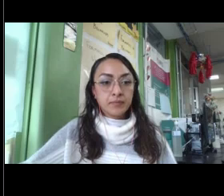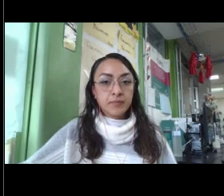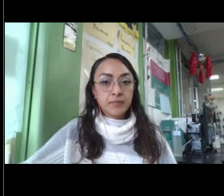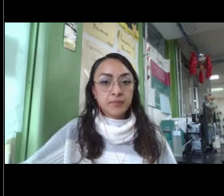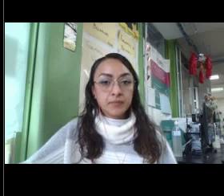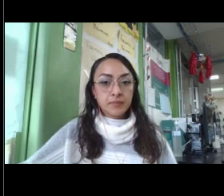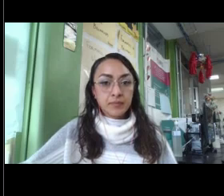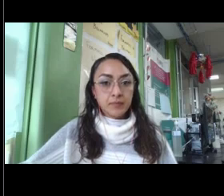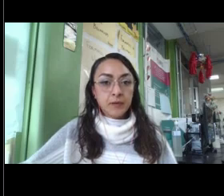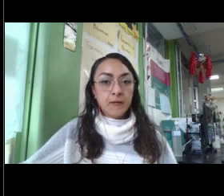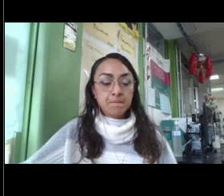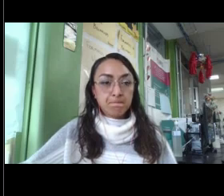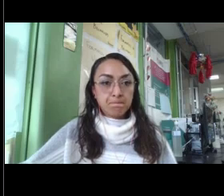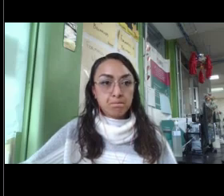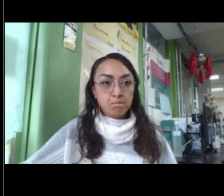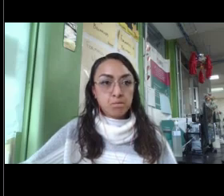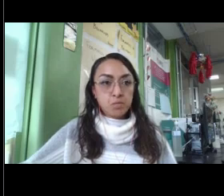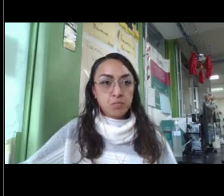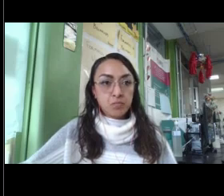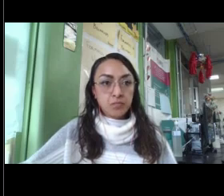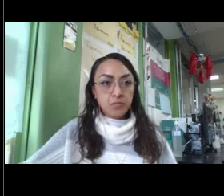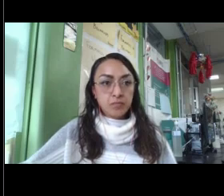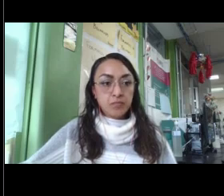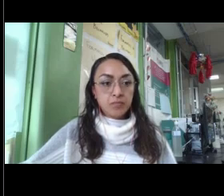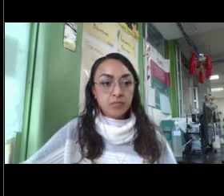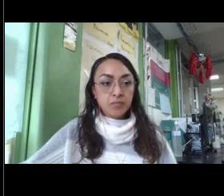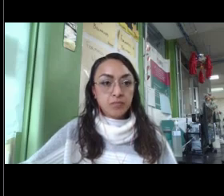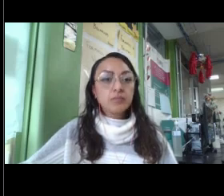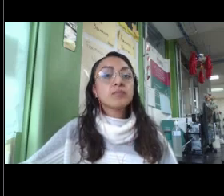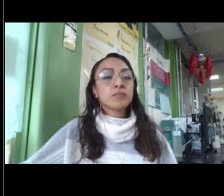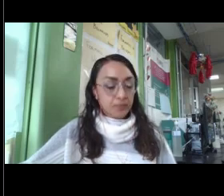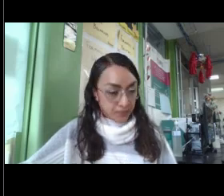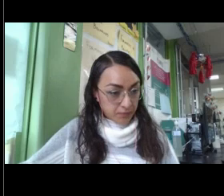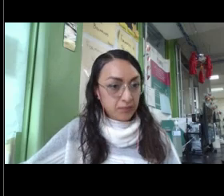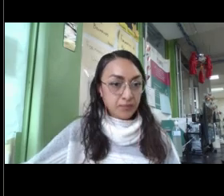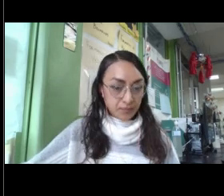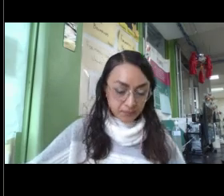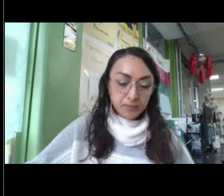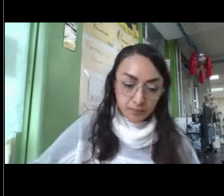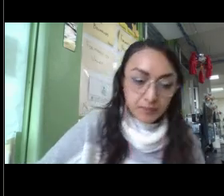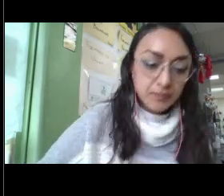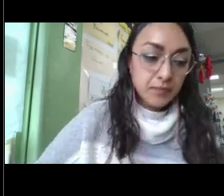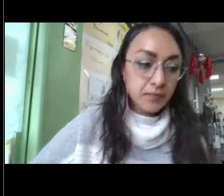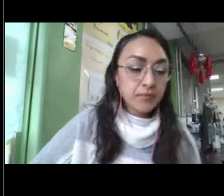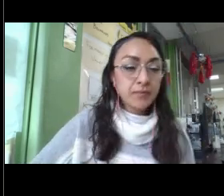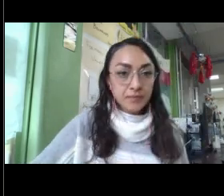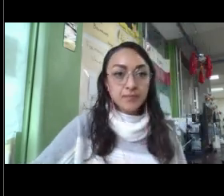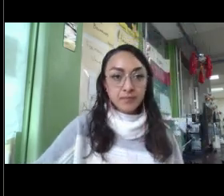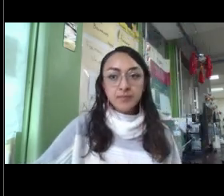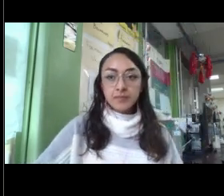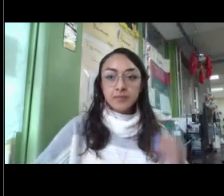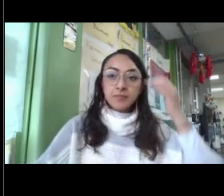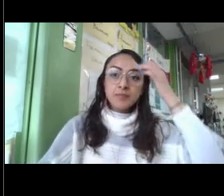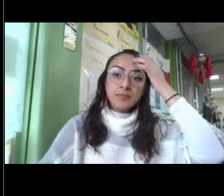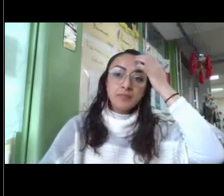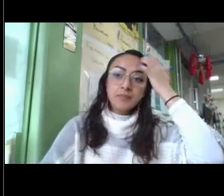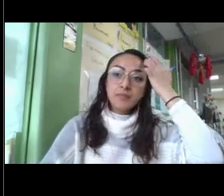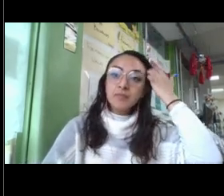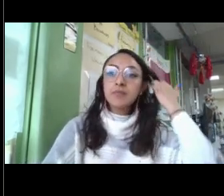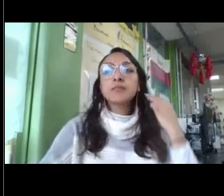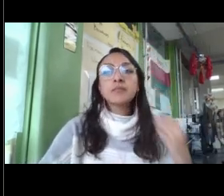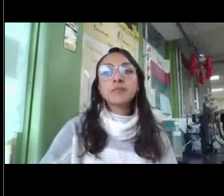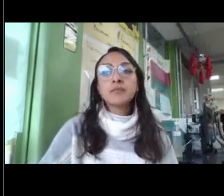no en base al lenguaje de señas mexicanas como tal. O sea, él identificaba a las personas de nuestro entorno